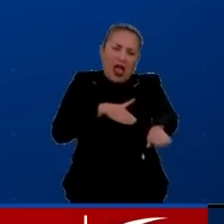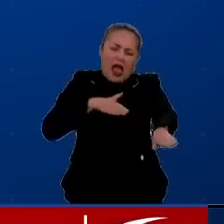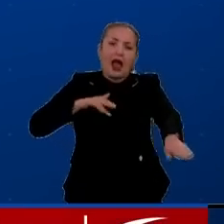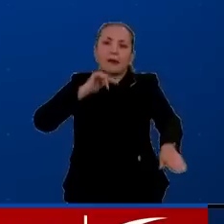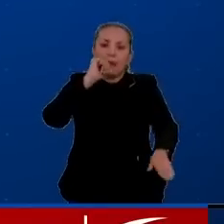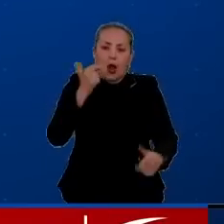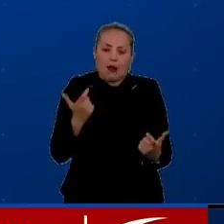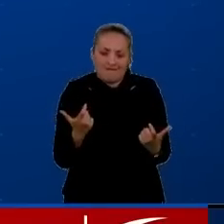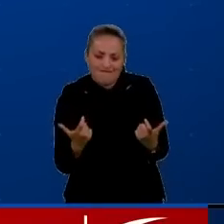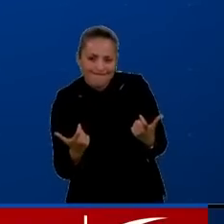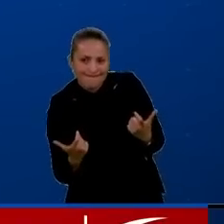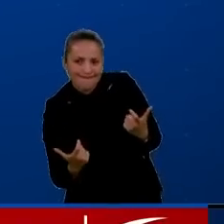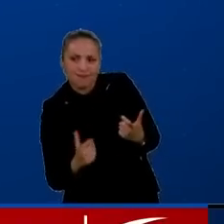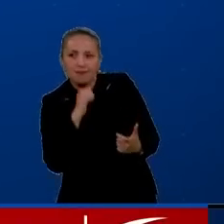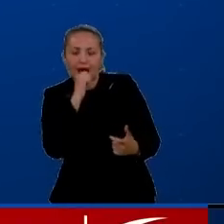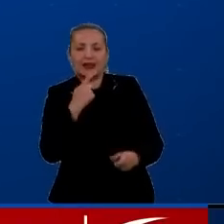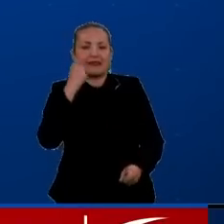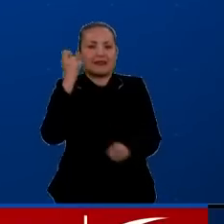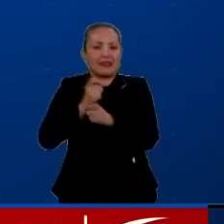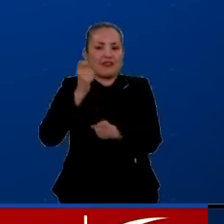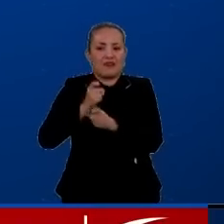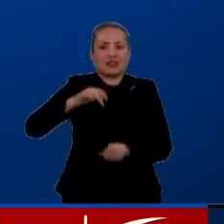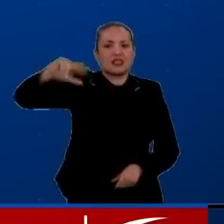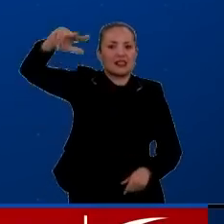que complica el abastecimiento para Nariño.